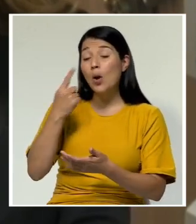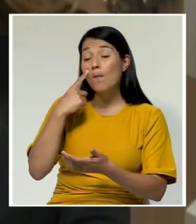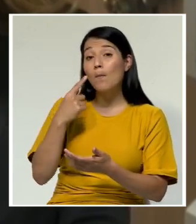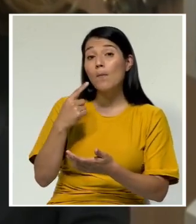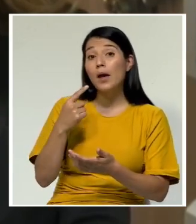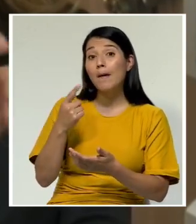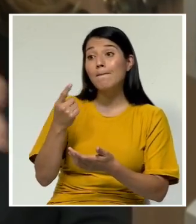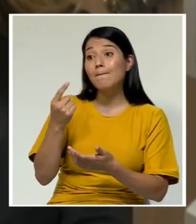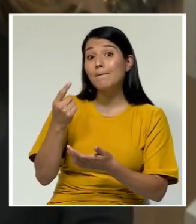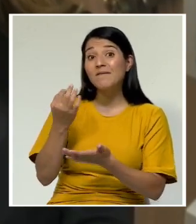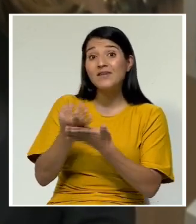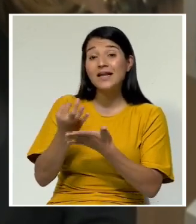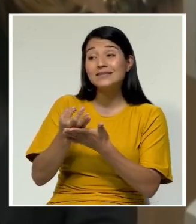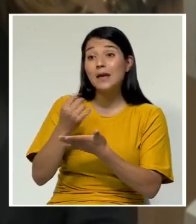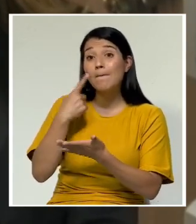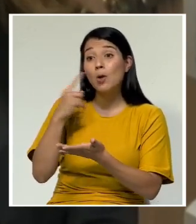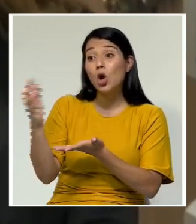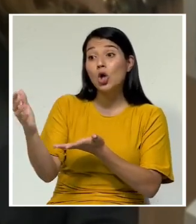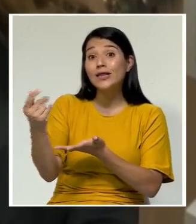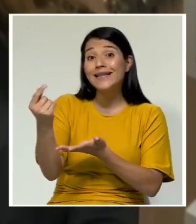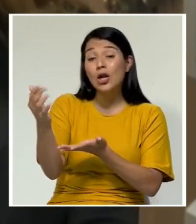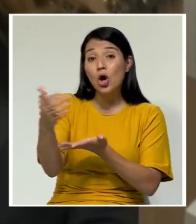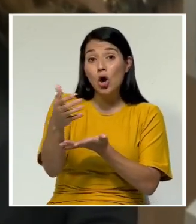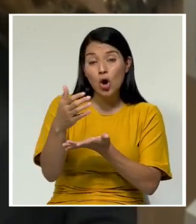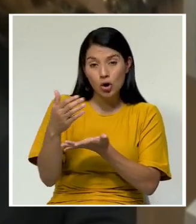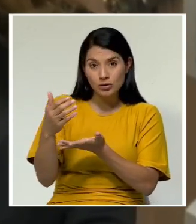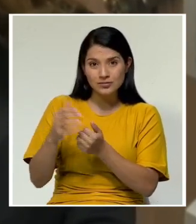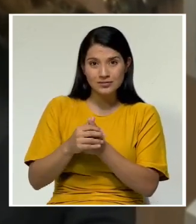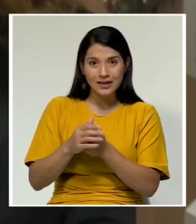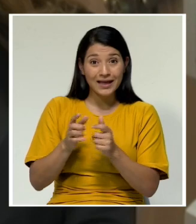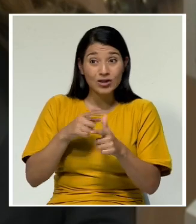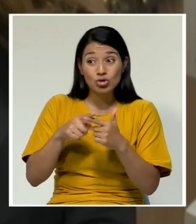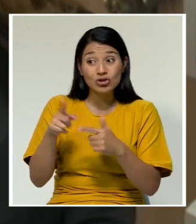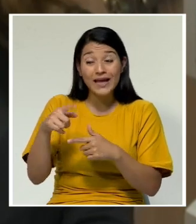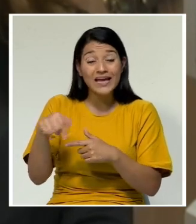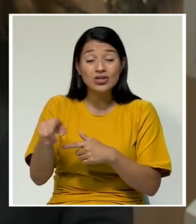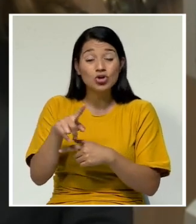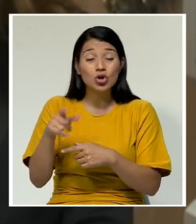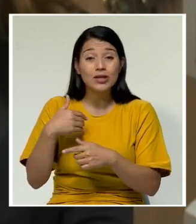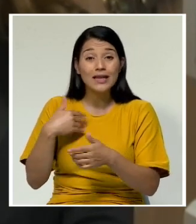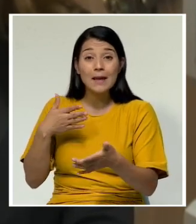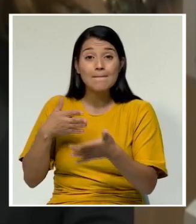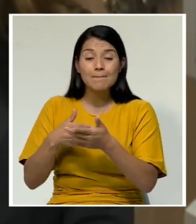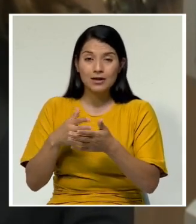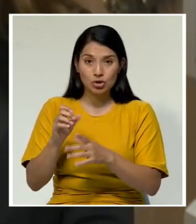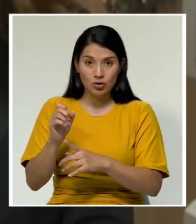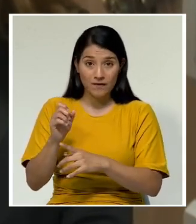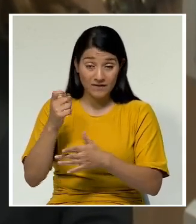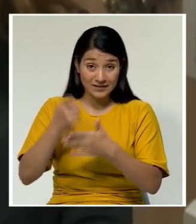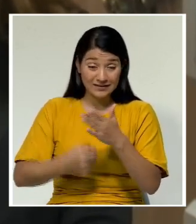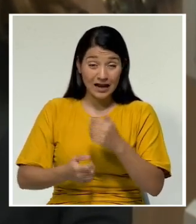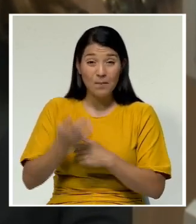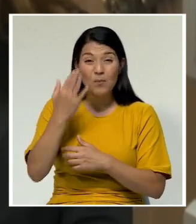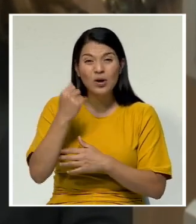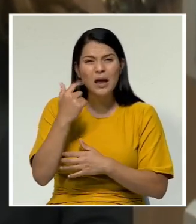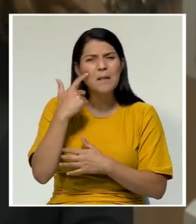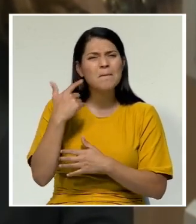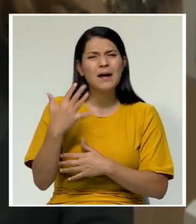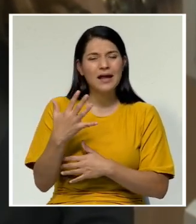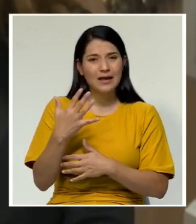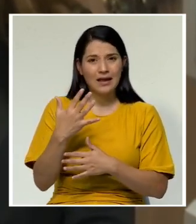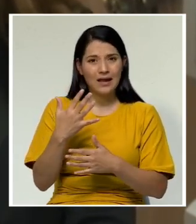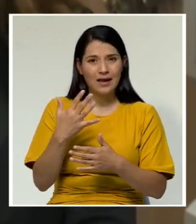Costarricense del Deporte y la Recreación, la Junta de Protección Social, el Instituto Nacional de Aprendizaje, entre otros, no cumplieron con la